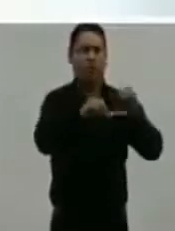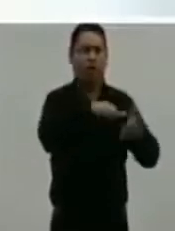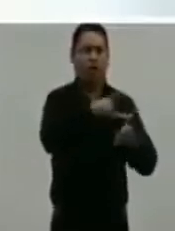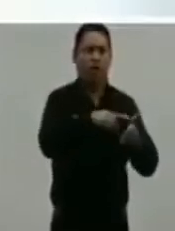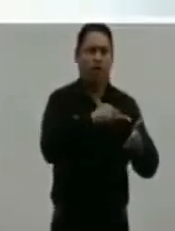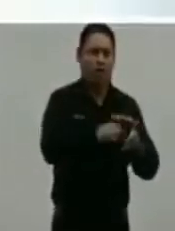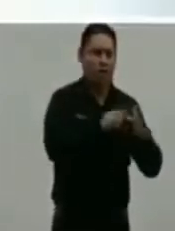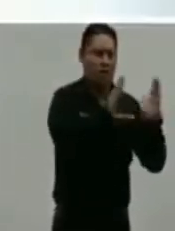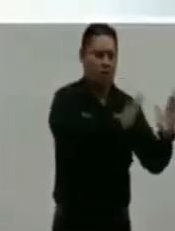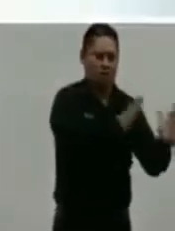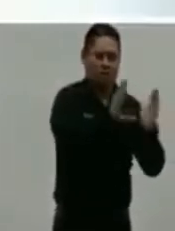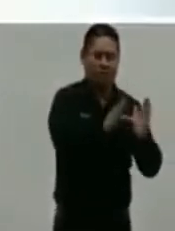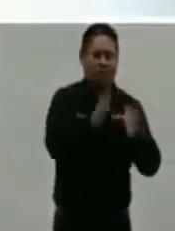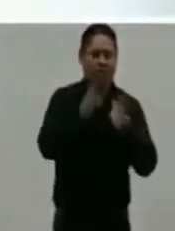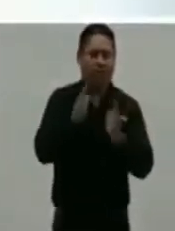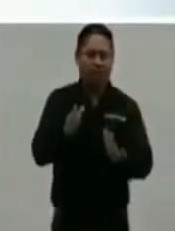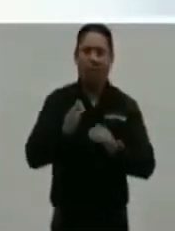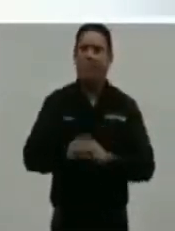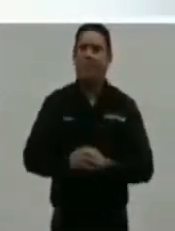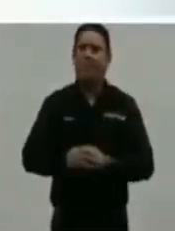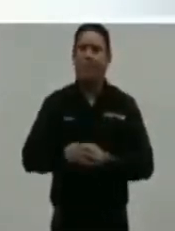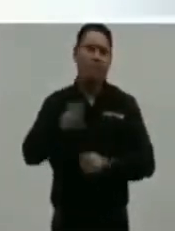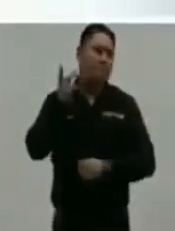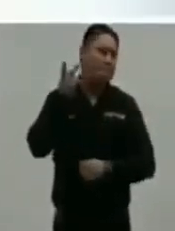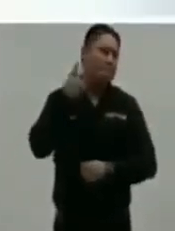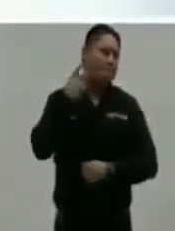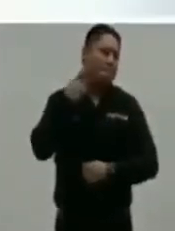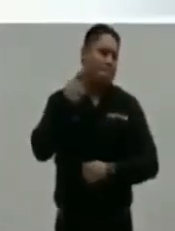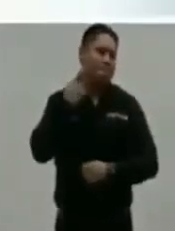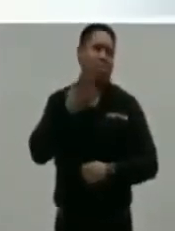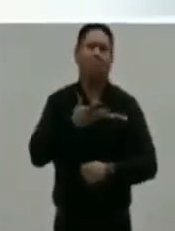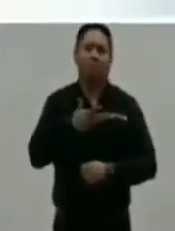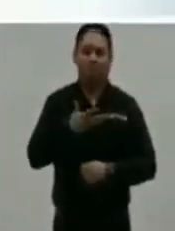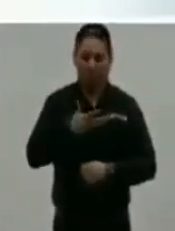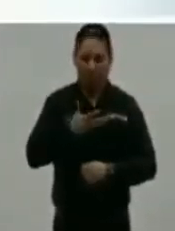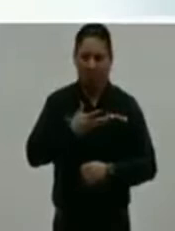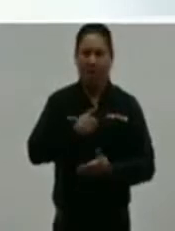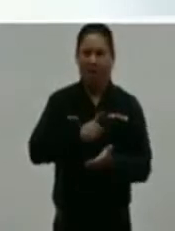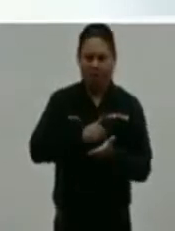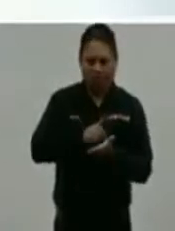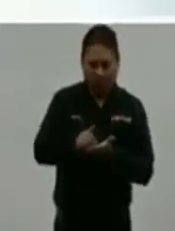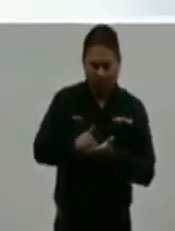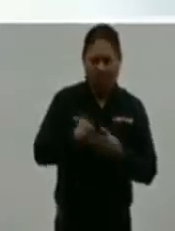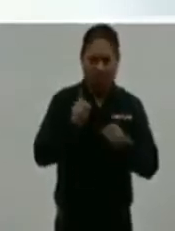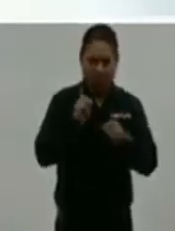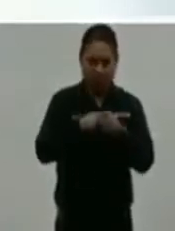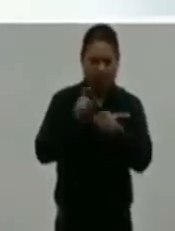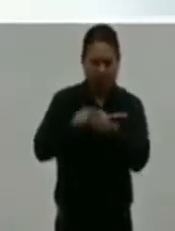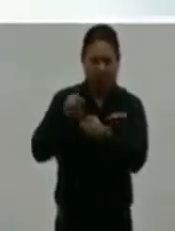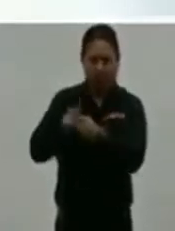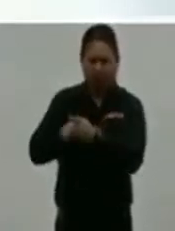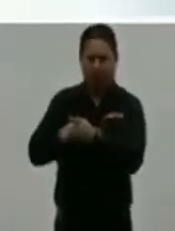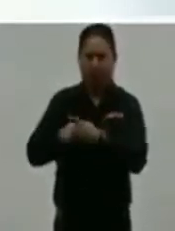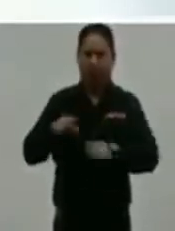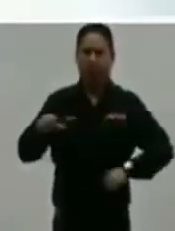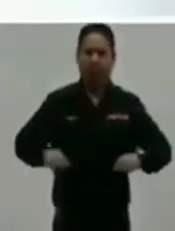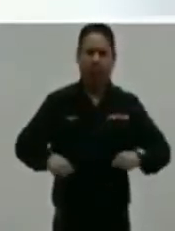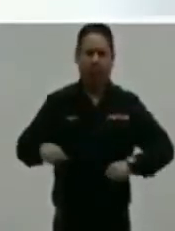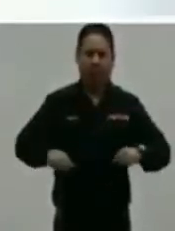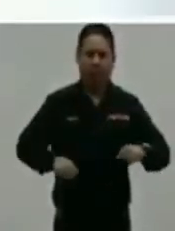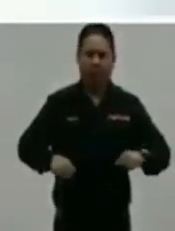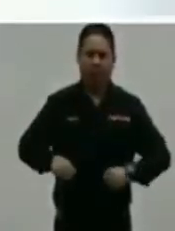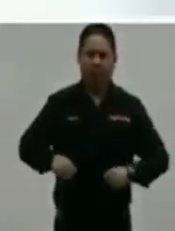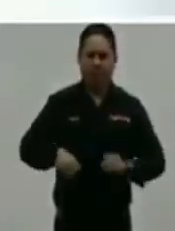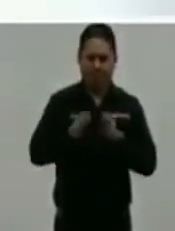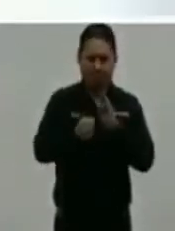ubicarán casillas, etcétera, y los partidos políticos tendremos el derecho de participar en dicha actividad en aras de abonar a la certeza